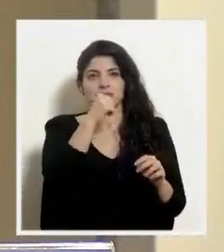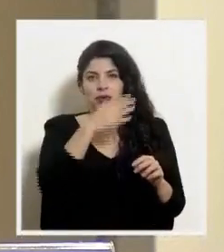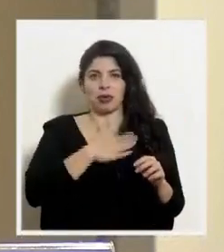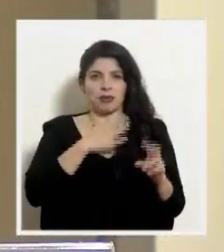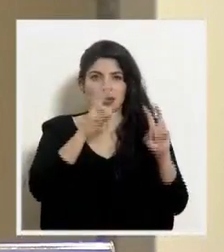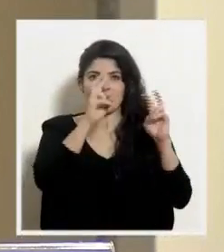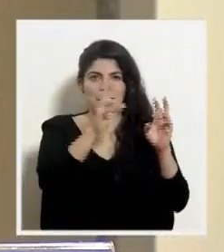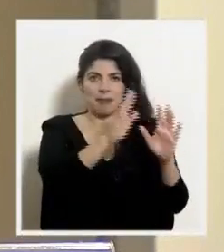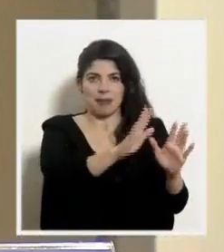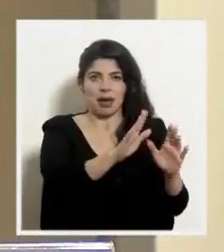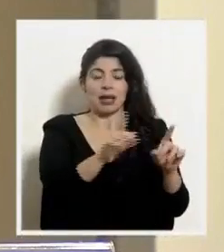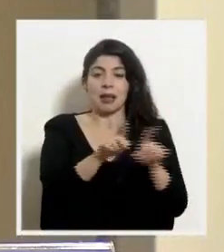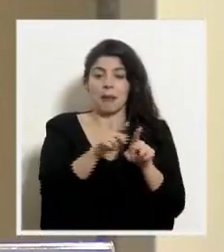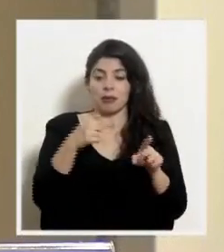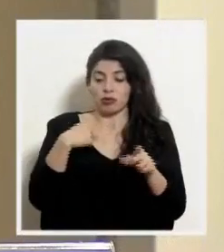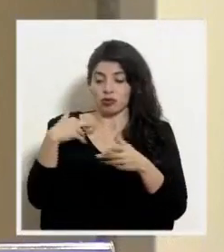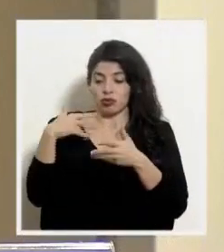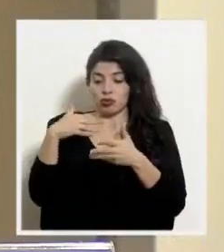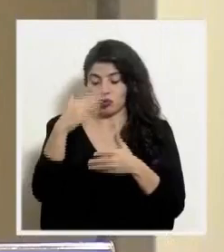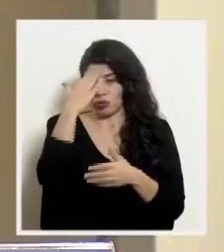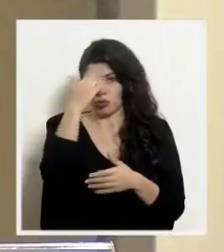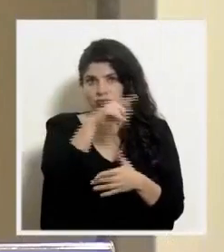y además de mi formación